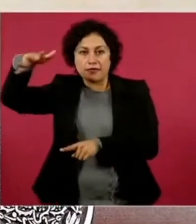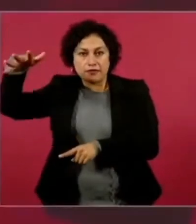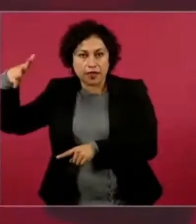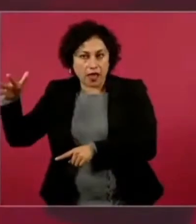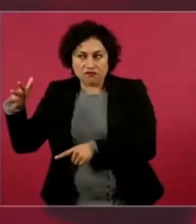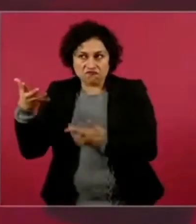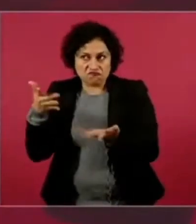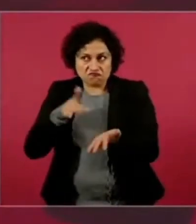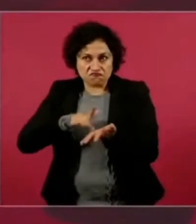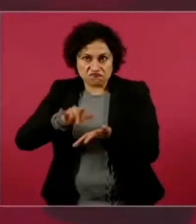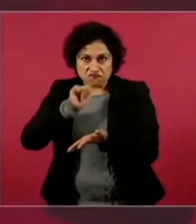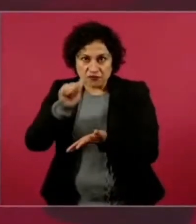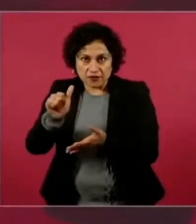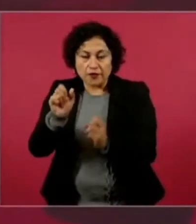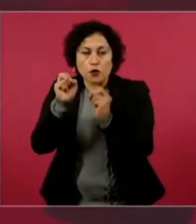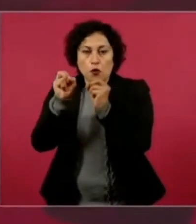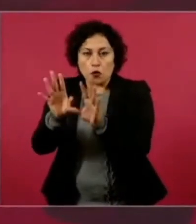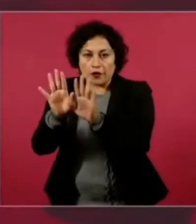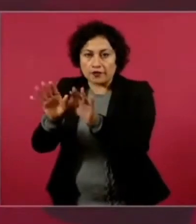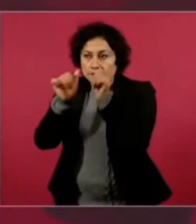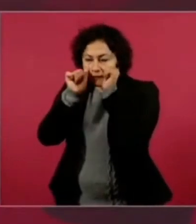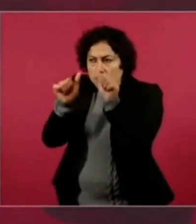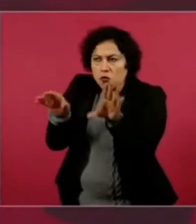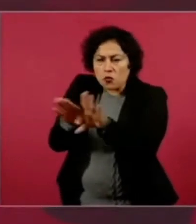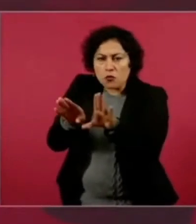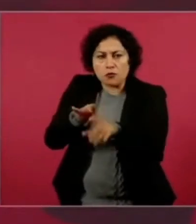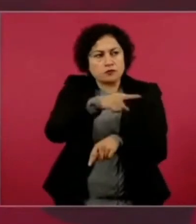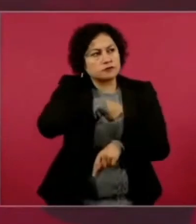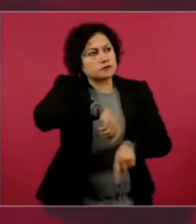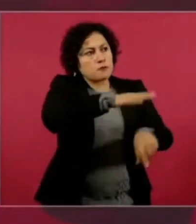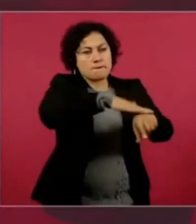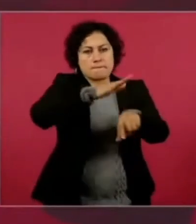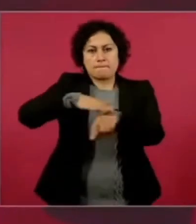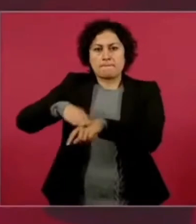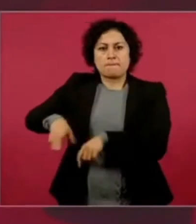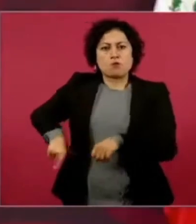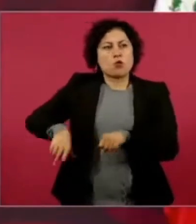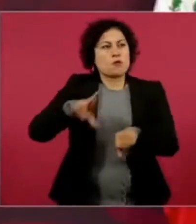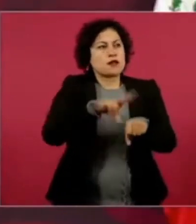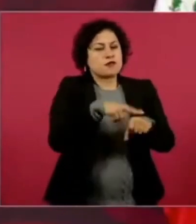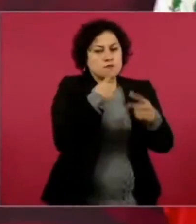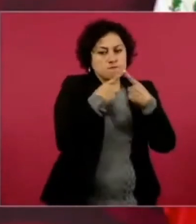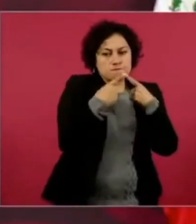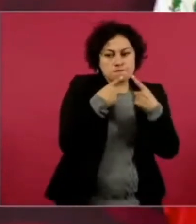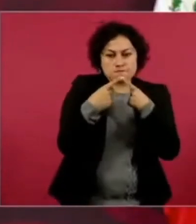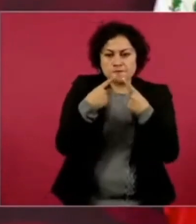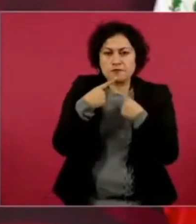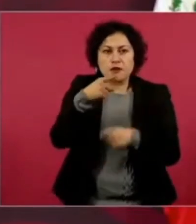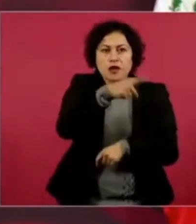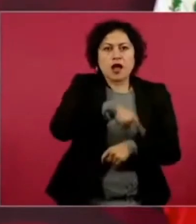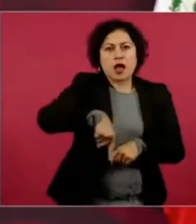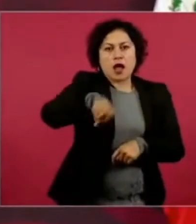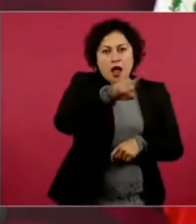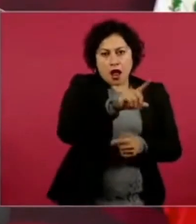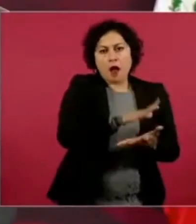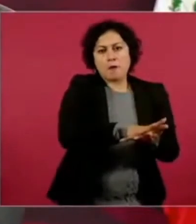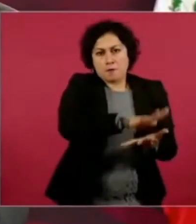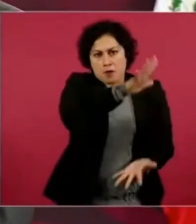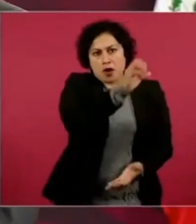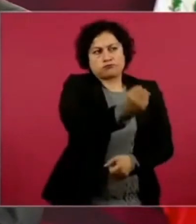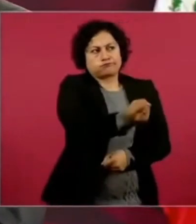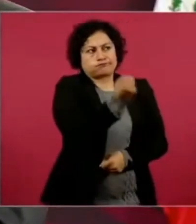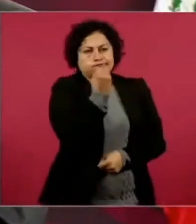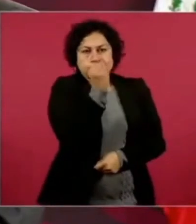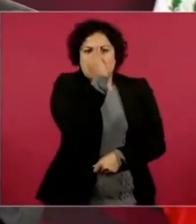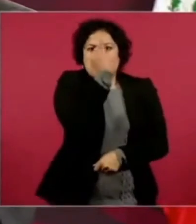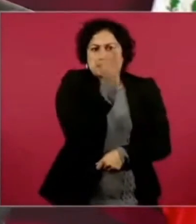los gobernadores y la mayoría, no todos, aceptaron que